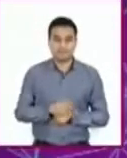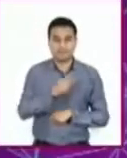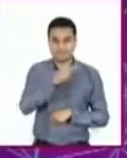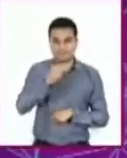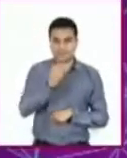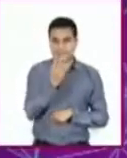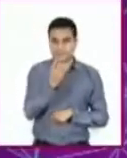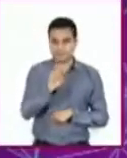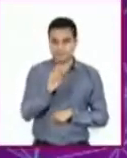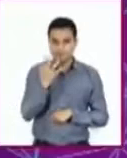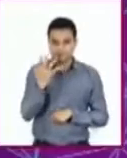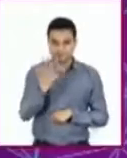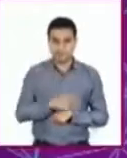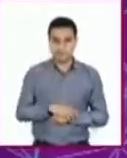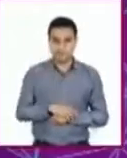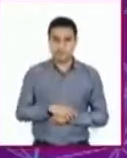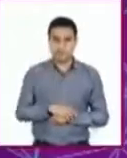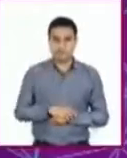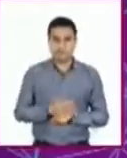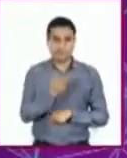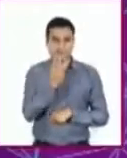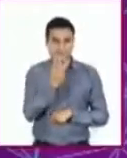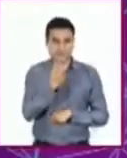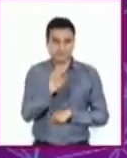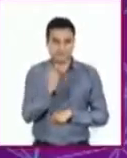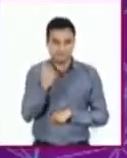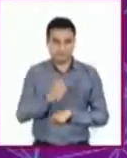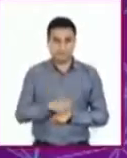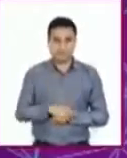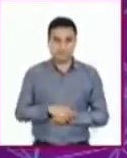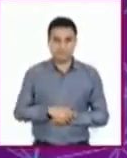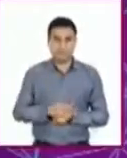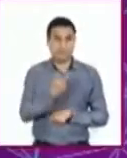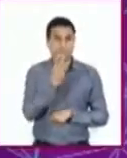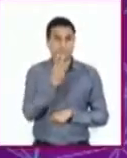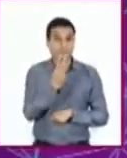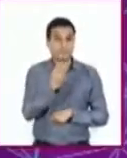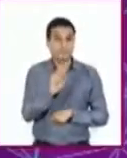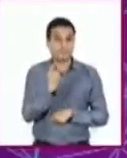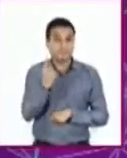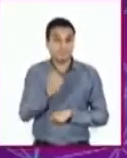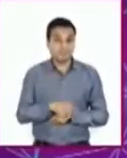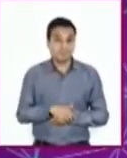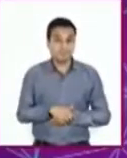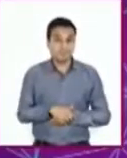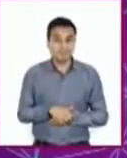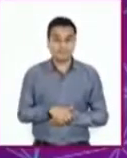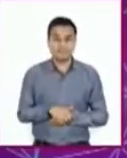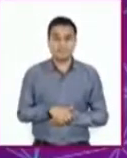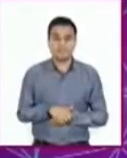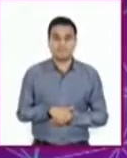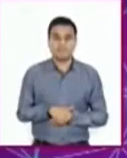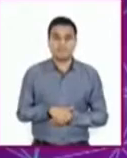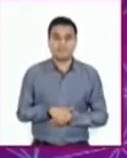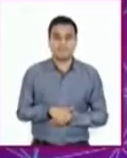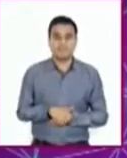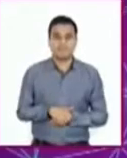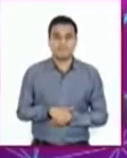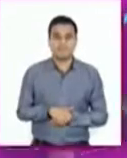3 enteros 5 décimos negativo, 3 enteros 1 décimo, 2 enteros 1